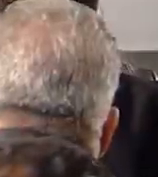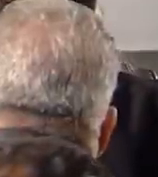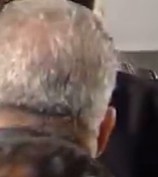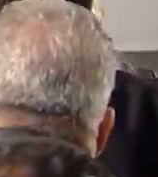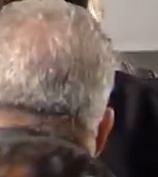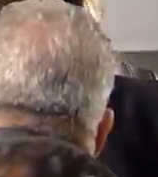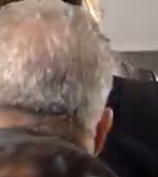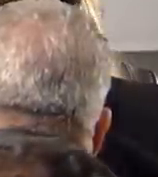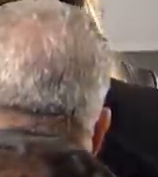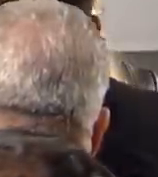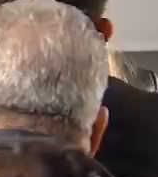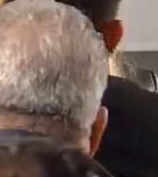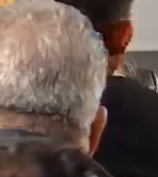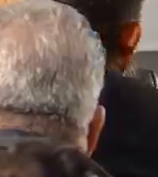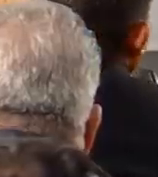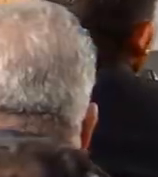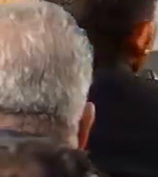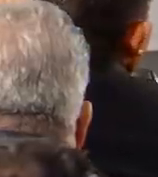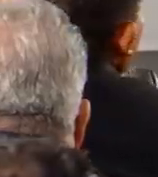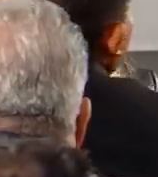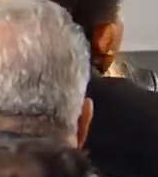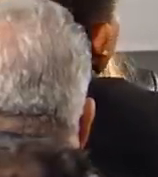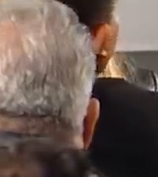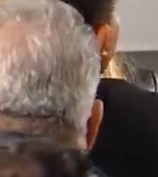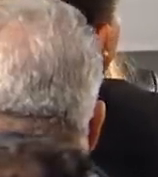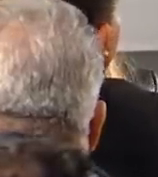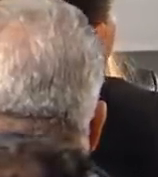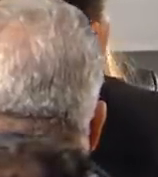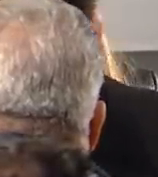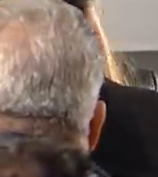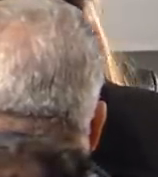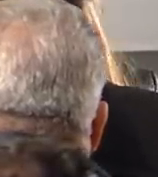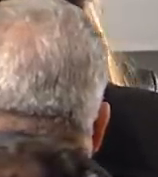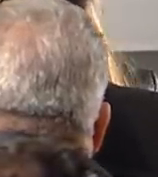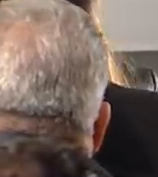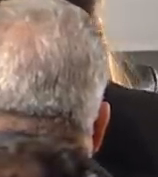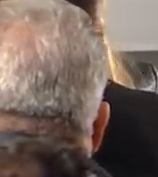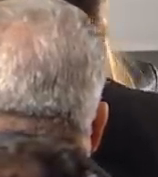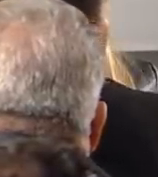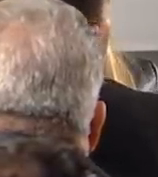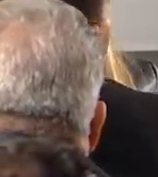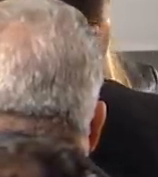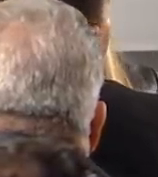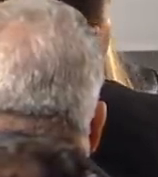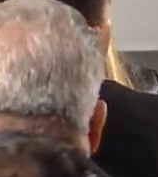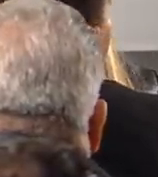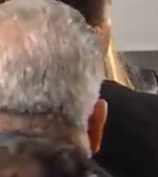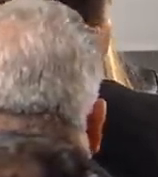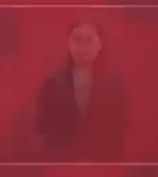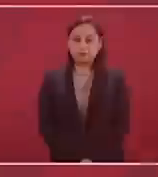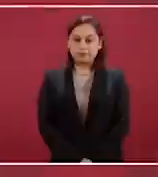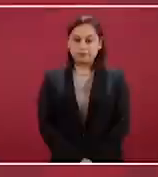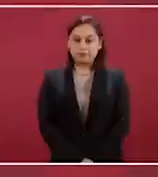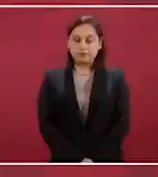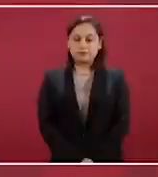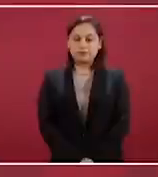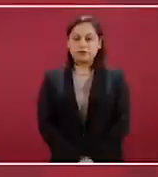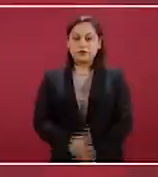alrededor de 8 millones de ejemplares que se está distribuyendo,